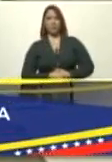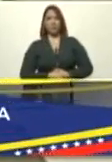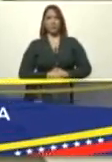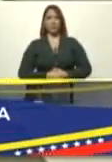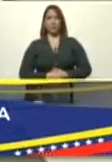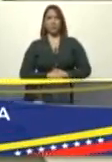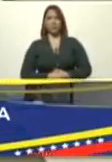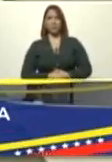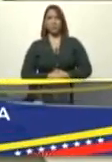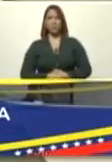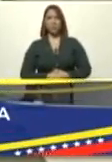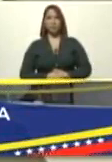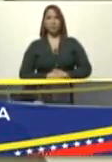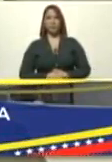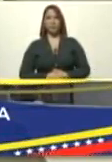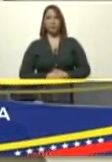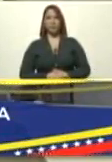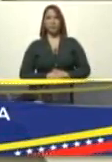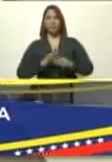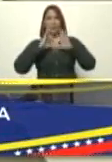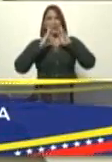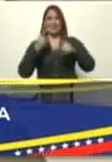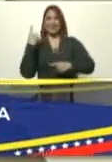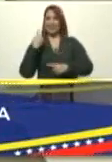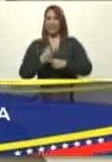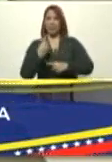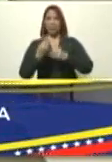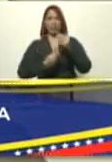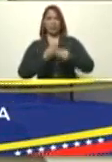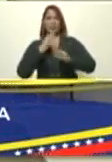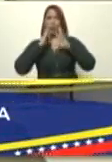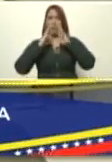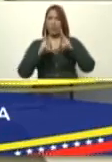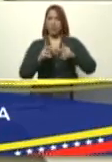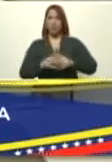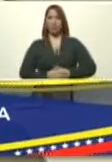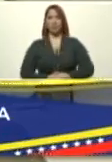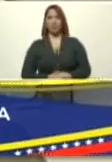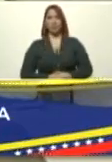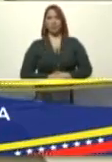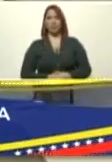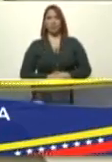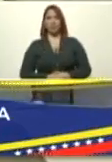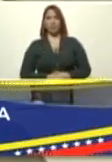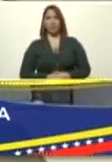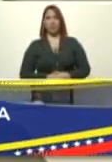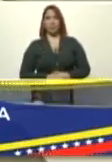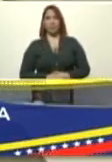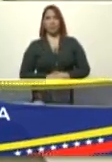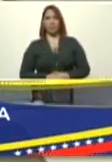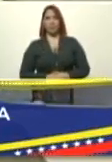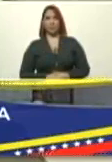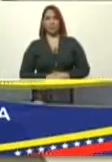Valga el comentario, teníamos que hacerlo. Tenía que hacerlo